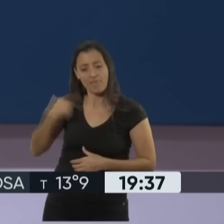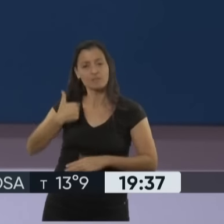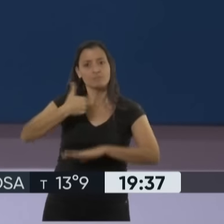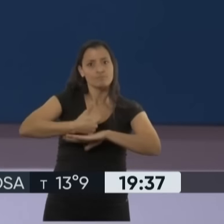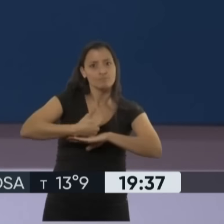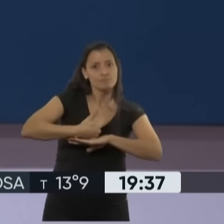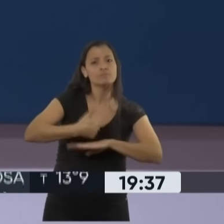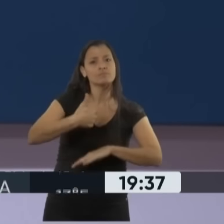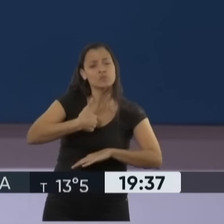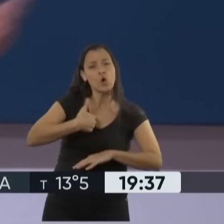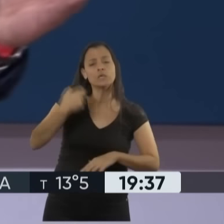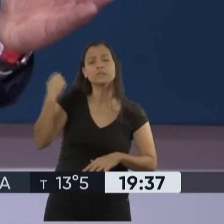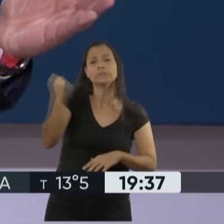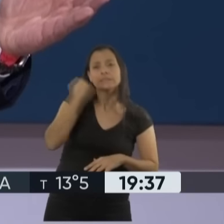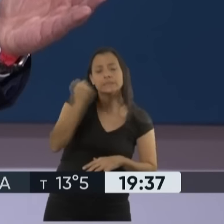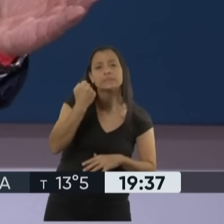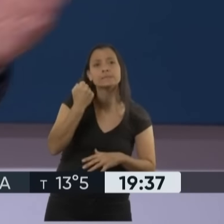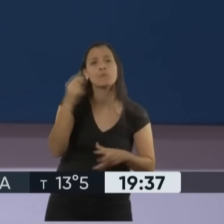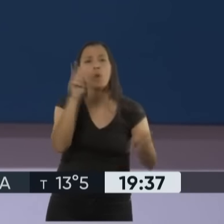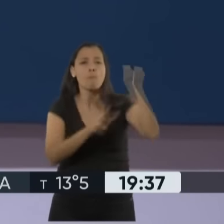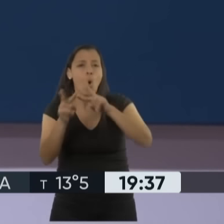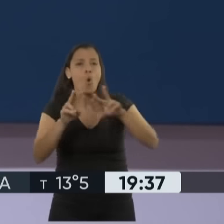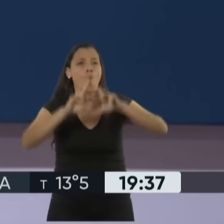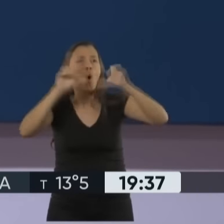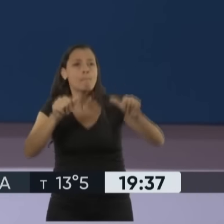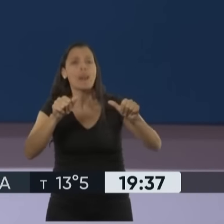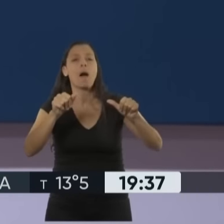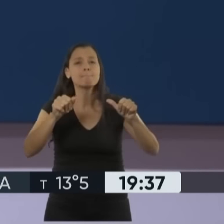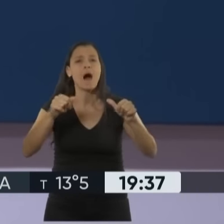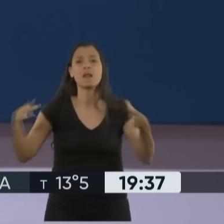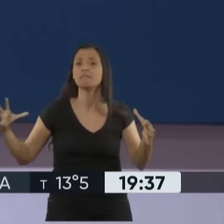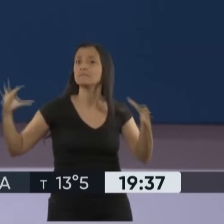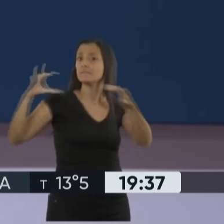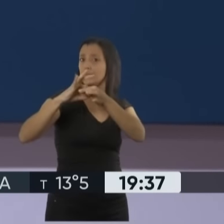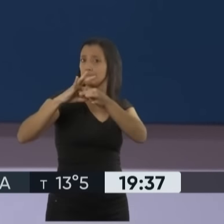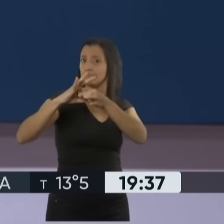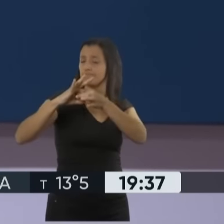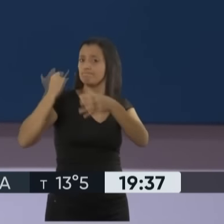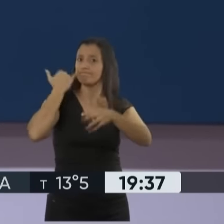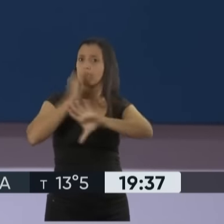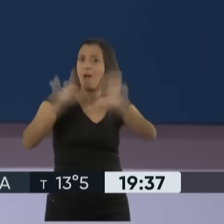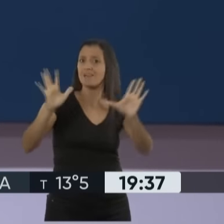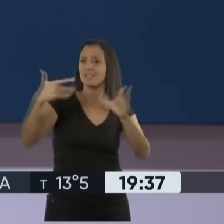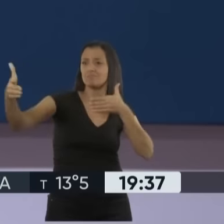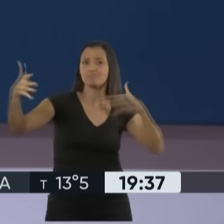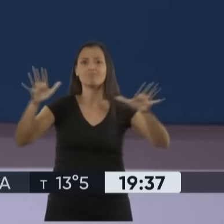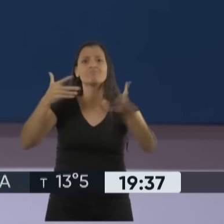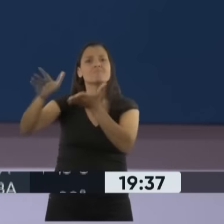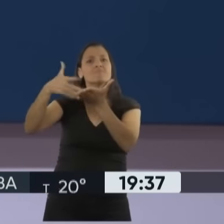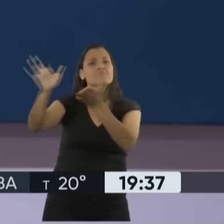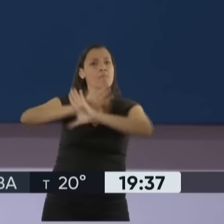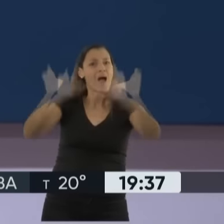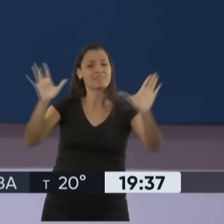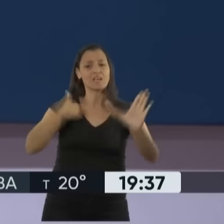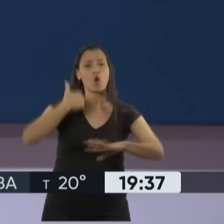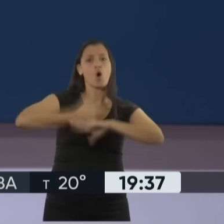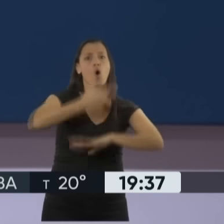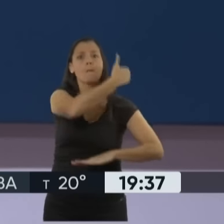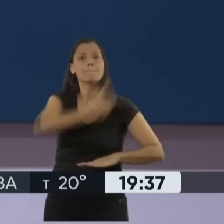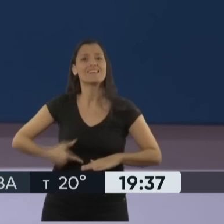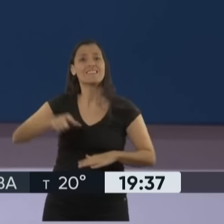tratando de construir puentes y derribar muros como presidente de la celac quiero